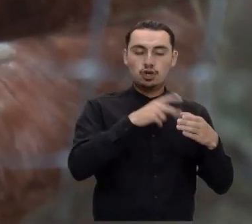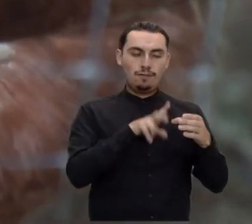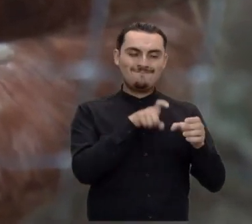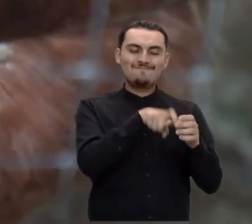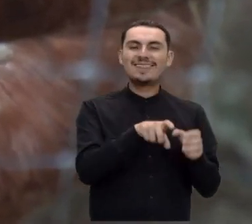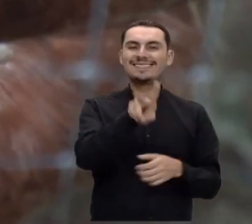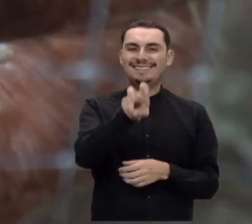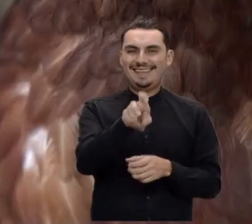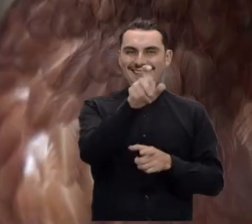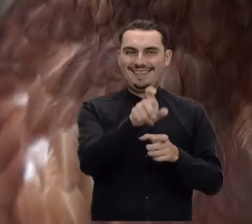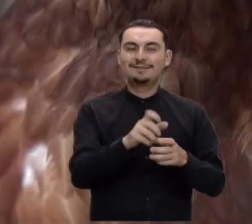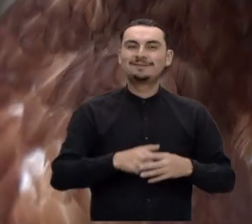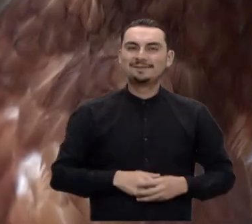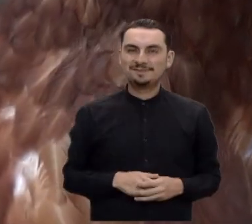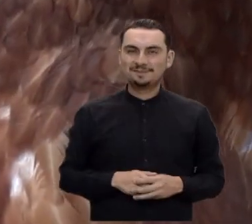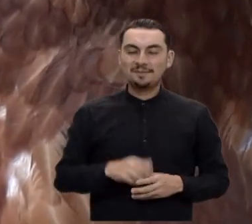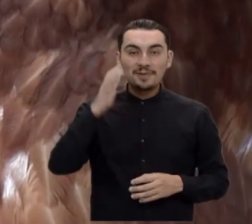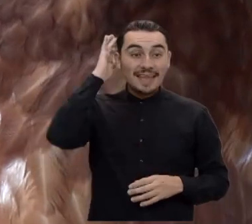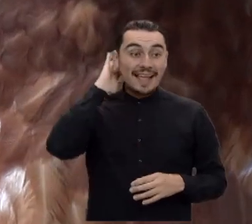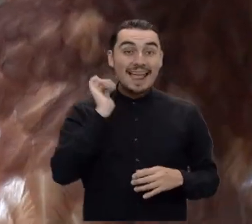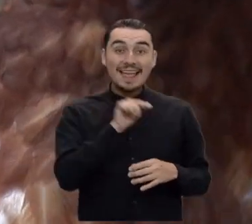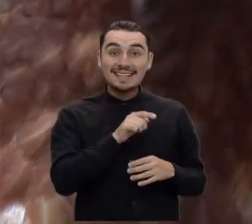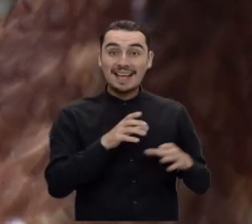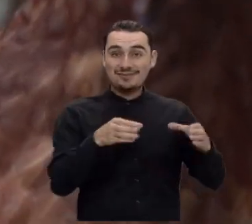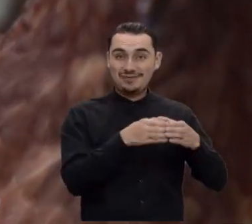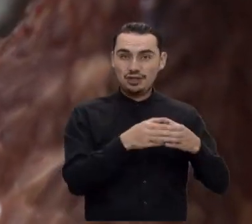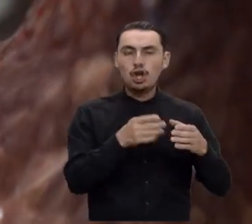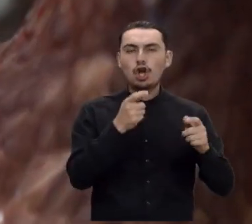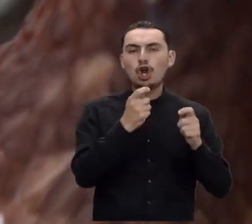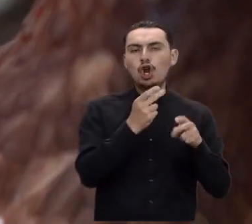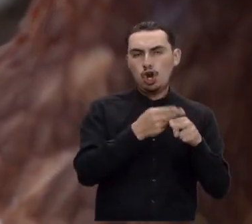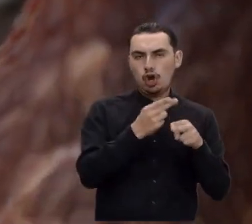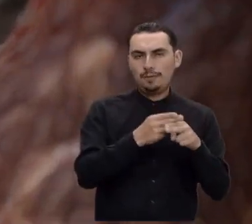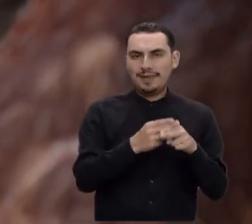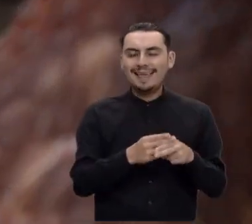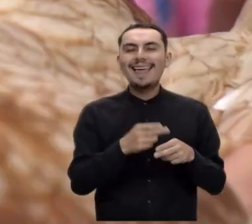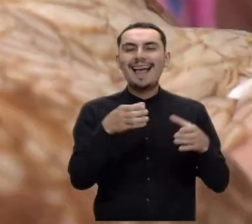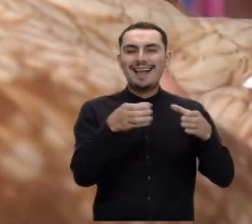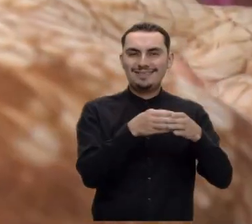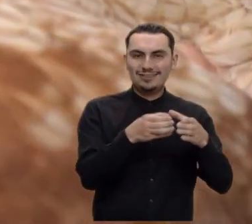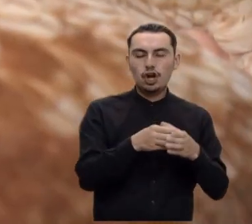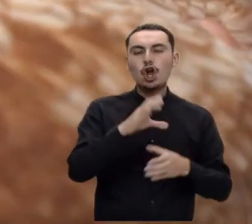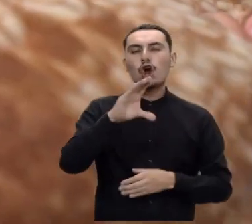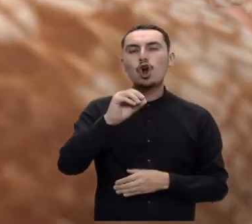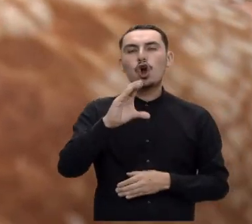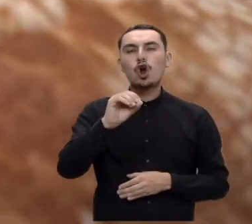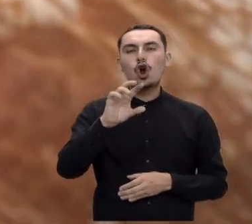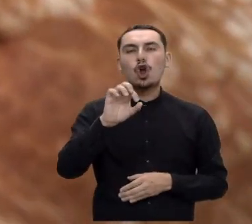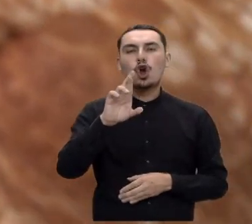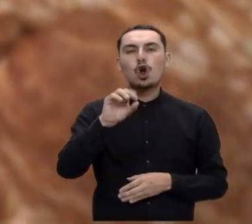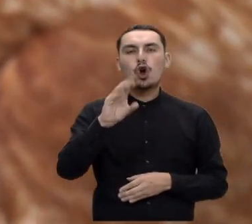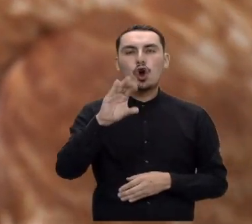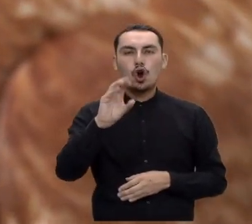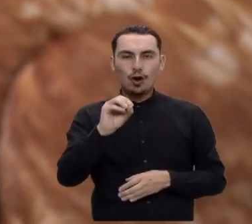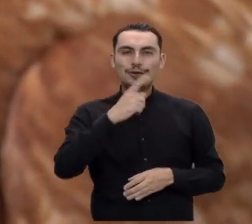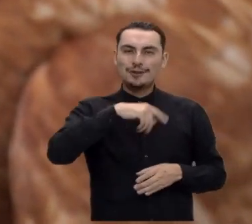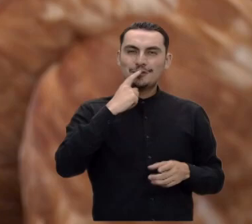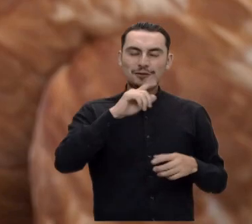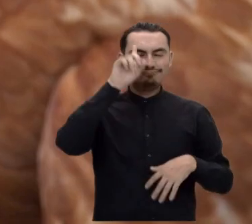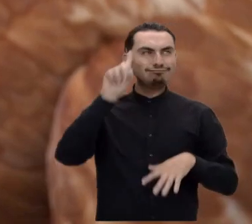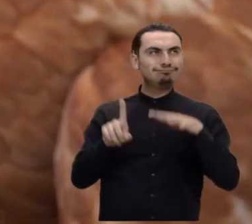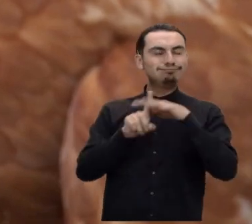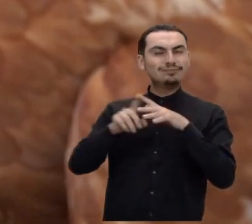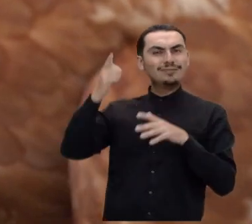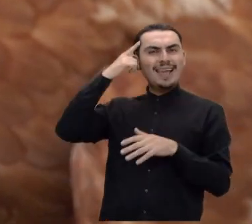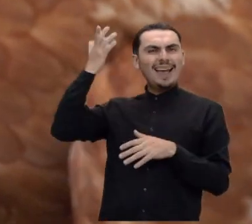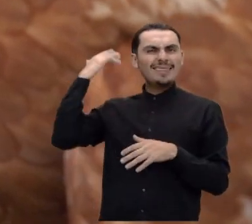somos 7 integrantes. La asociación se llama Asociación y Distribuidora Cocorococó. Ella nació de la